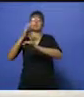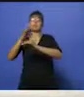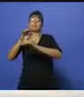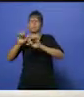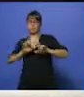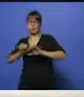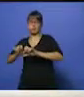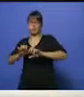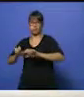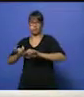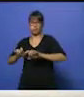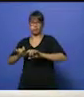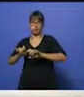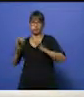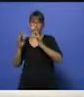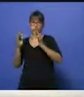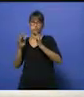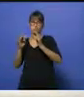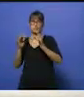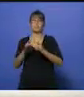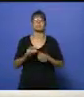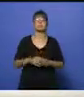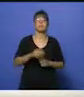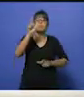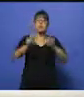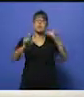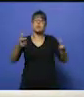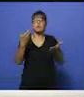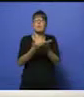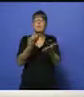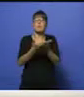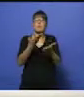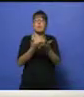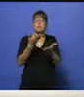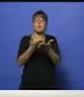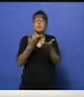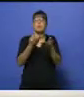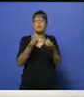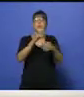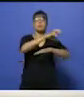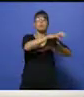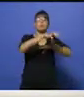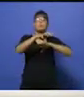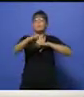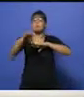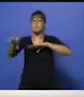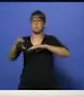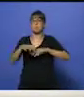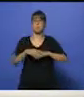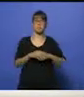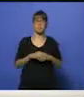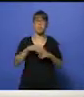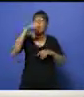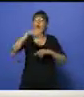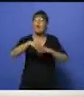Bien, este era un pedido de muchos televidentes de la región, abrir las puertas a la región y los vamos haciendo programa a programa. En este caso, hoy